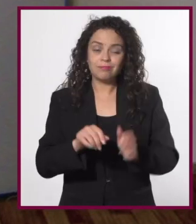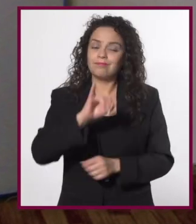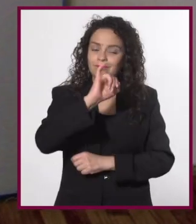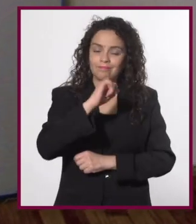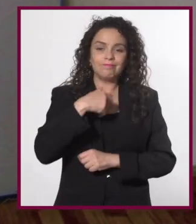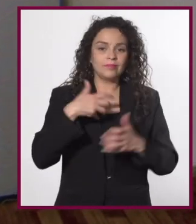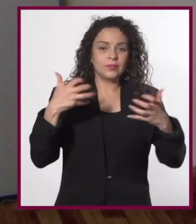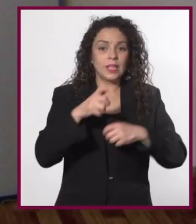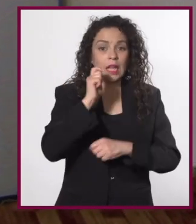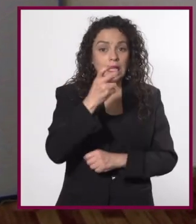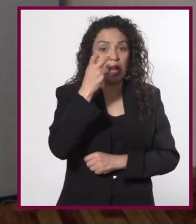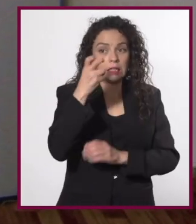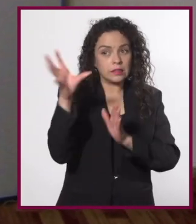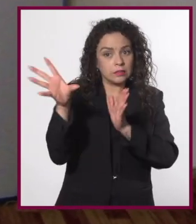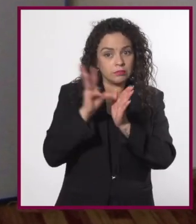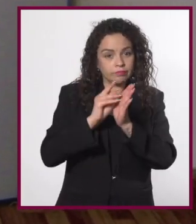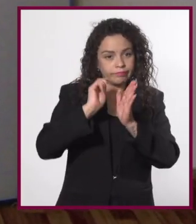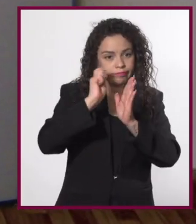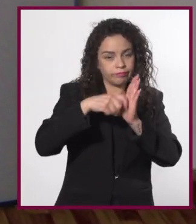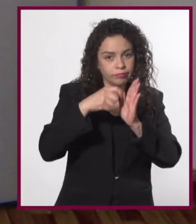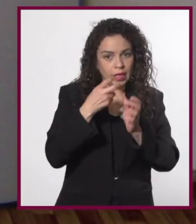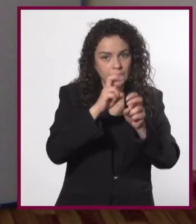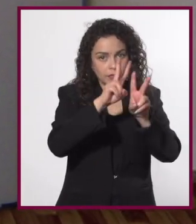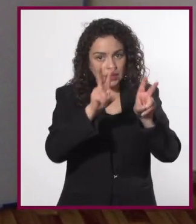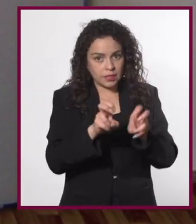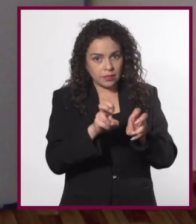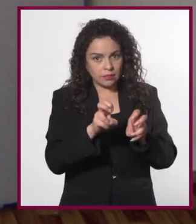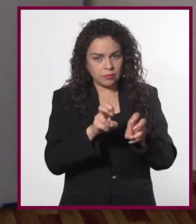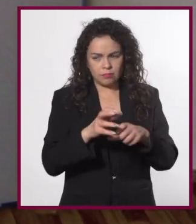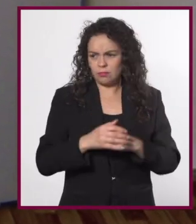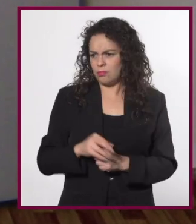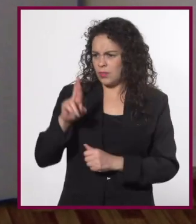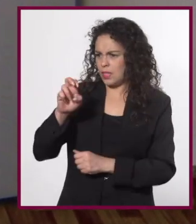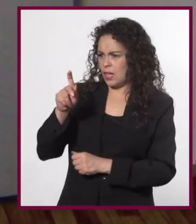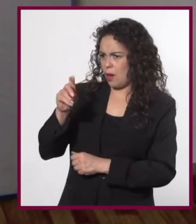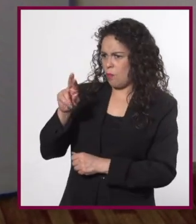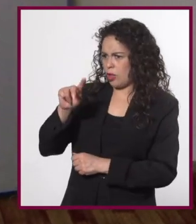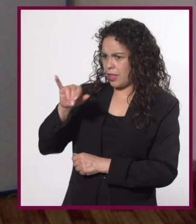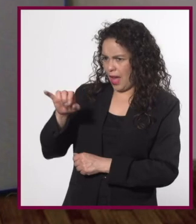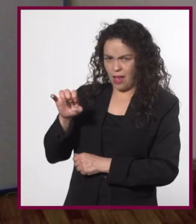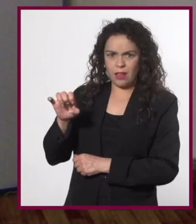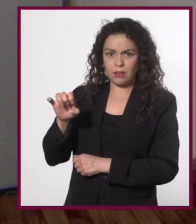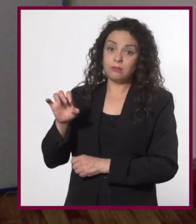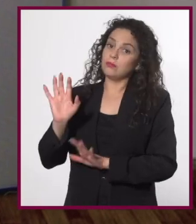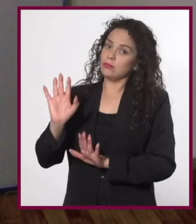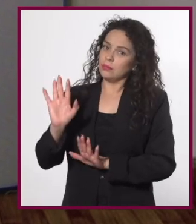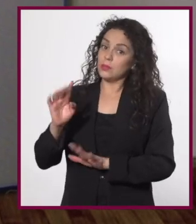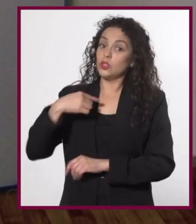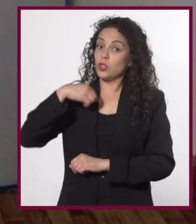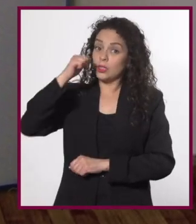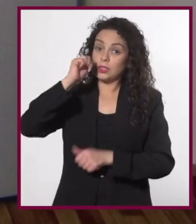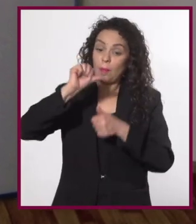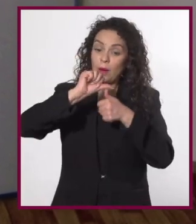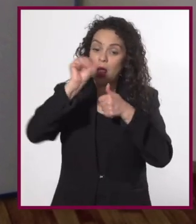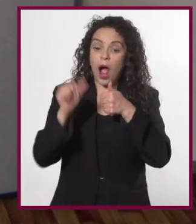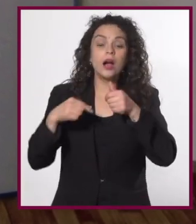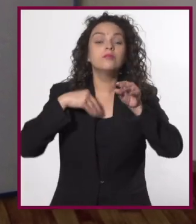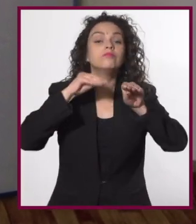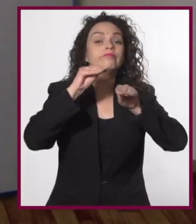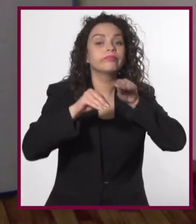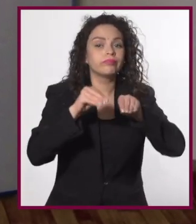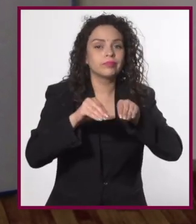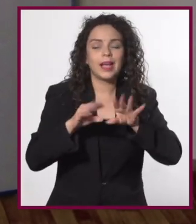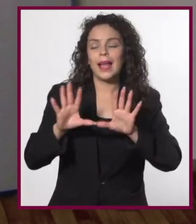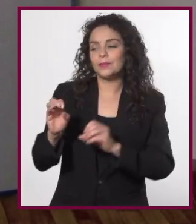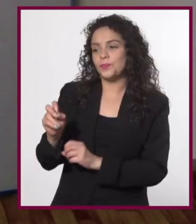pequeño documental sobre el tema. Más bien un reportaje, ¿no? ¡Hey! No te olvides de mi toque artístico. Ah,